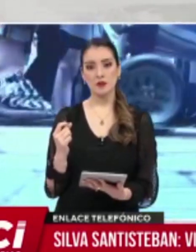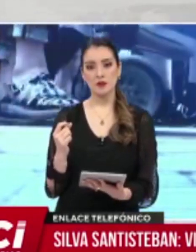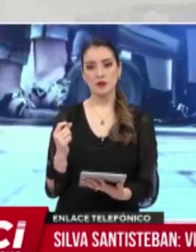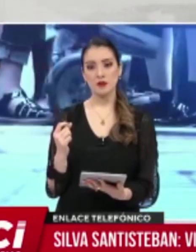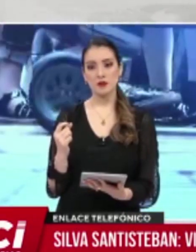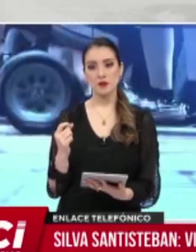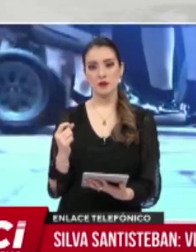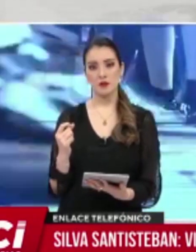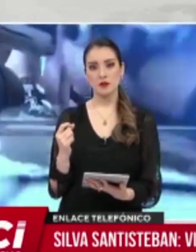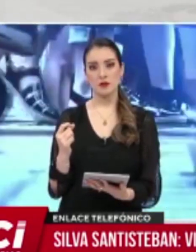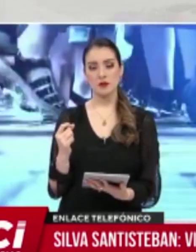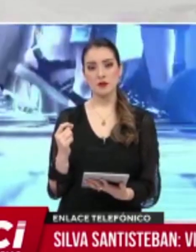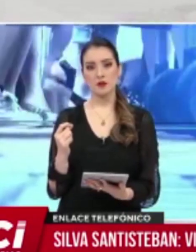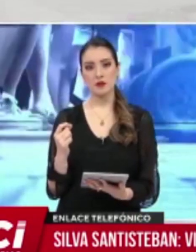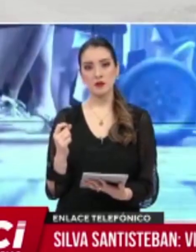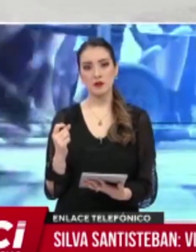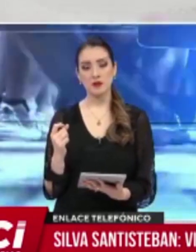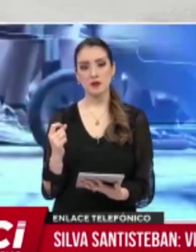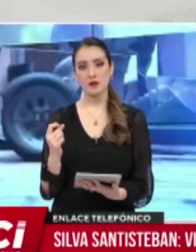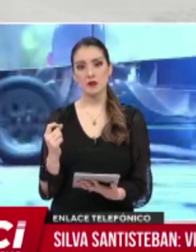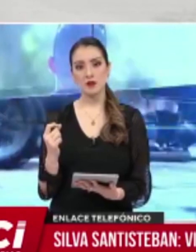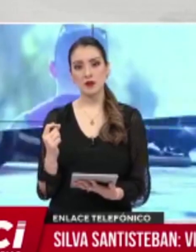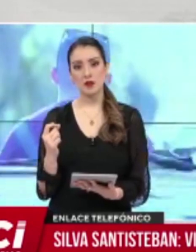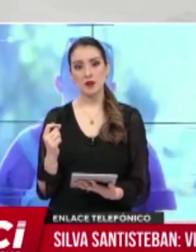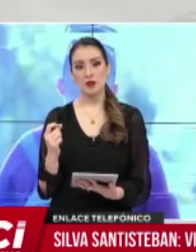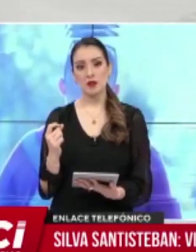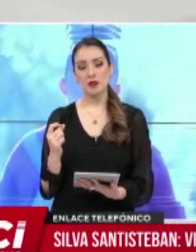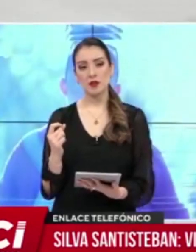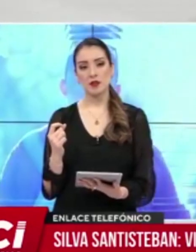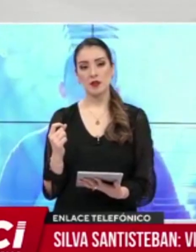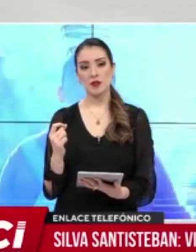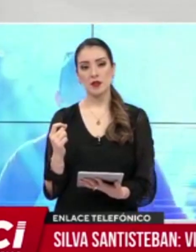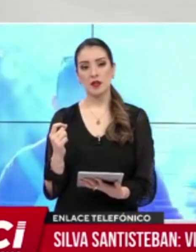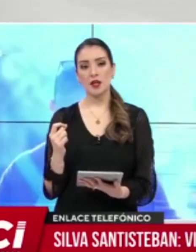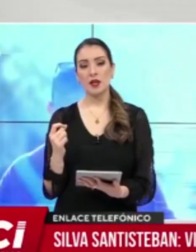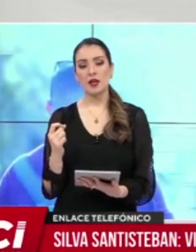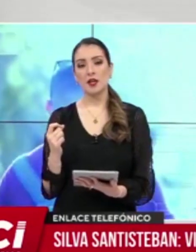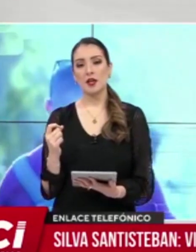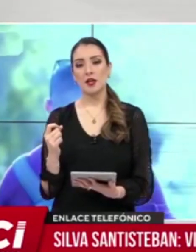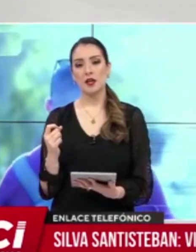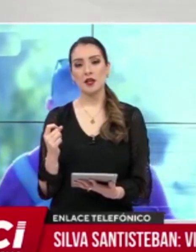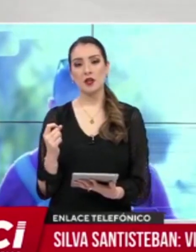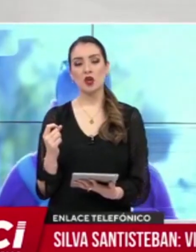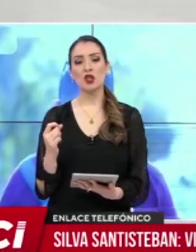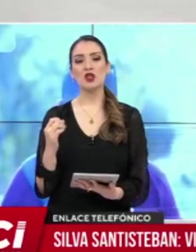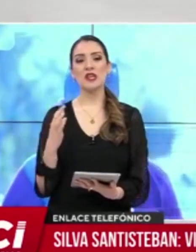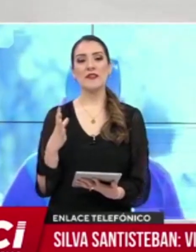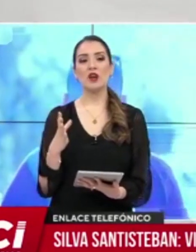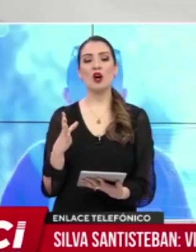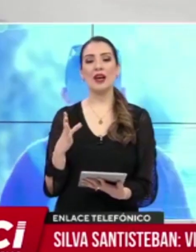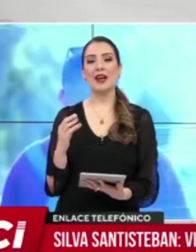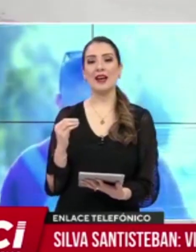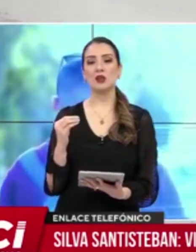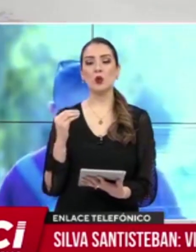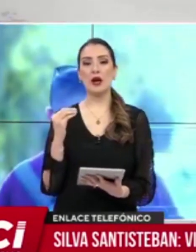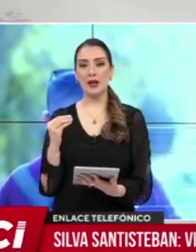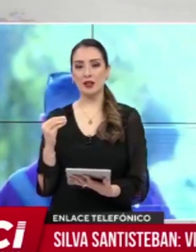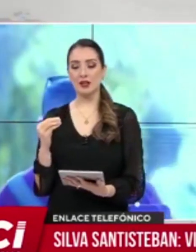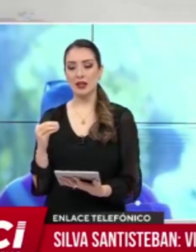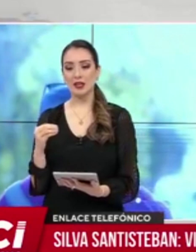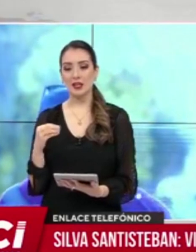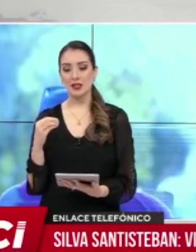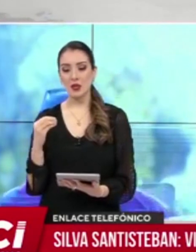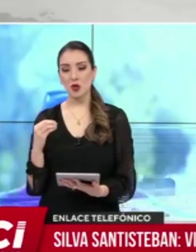además de todo eso, murieron dos personas en las movilizaciones. Eso, conociendo eso el